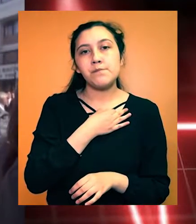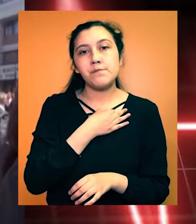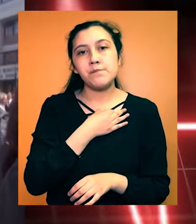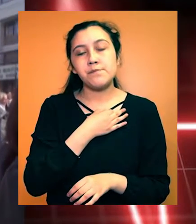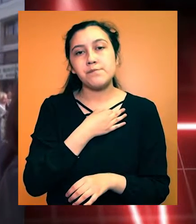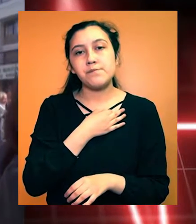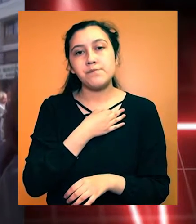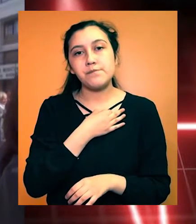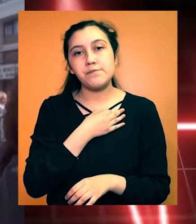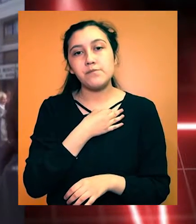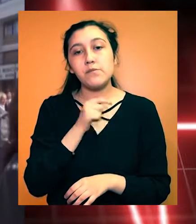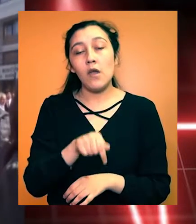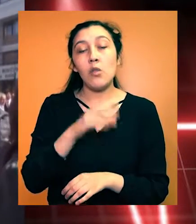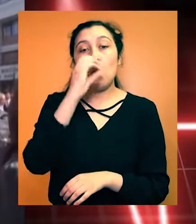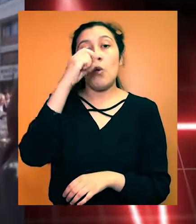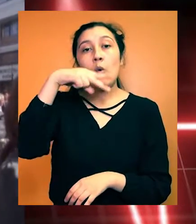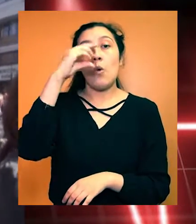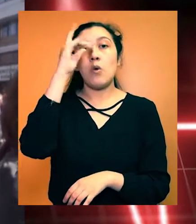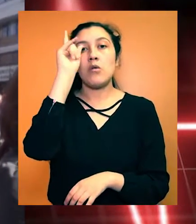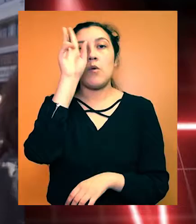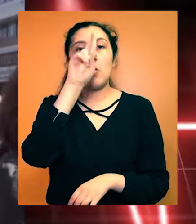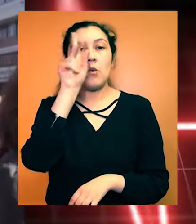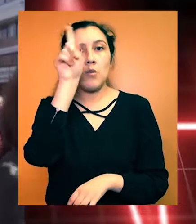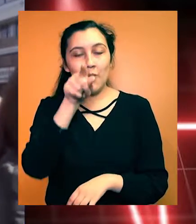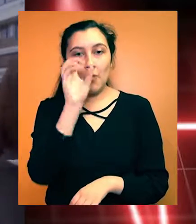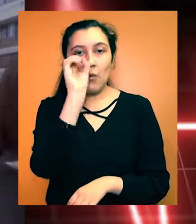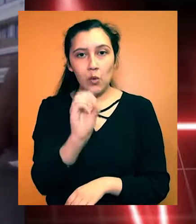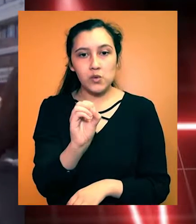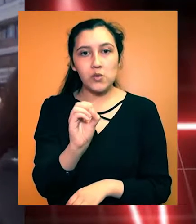razones, aludió a que esto era un concurso y que